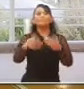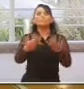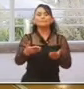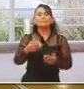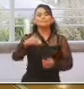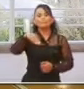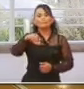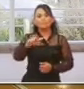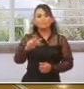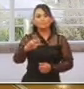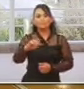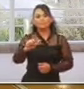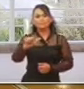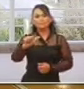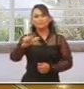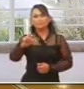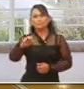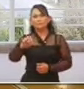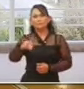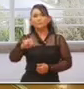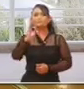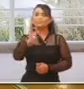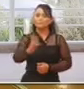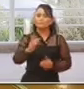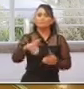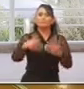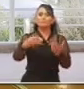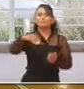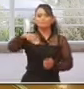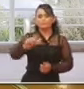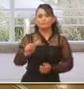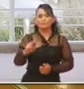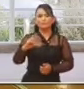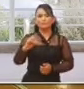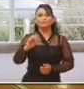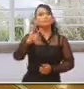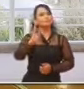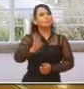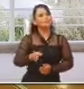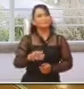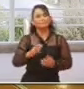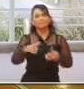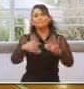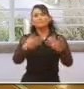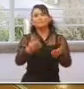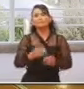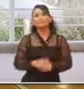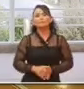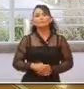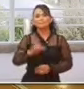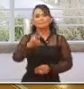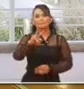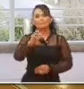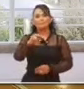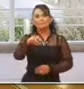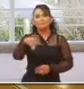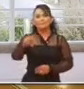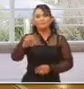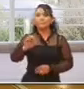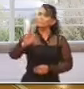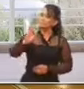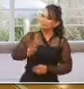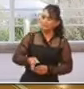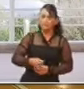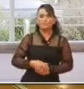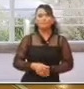María Alemán Muñoz Castillo. Regidor Marco Álvarez Malo Labastida. A favor. Regidora Ivono Lascuaga Correa. A